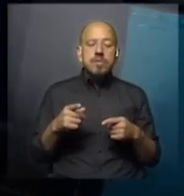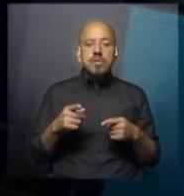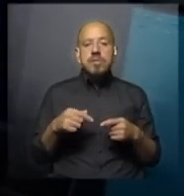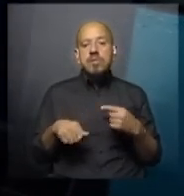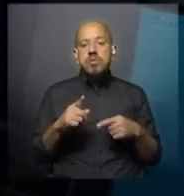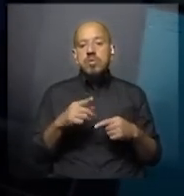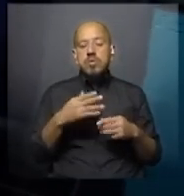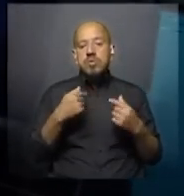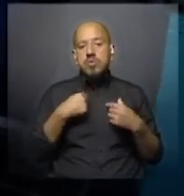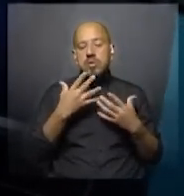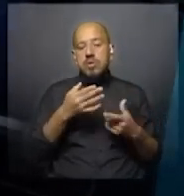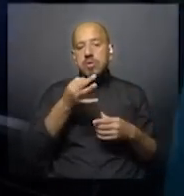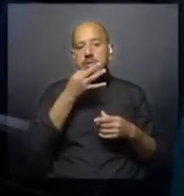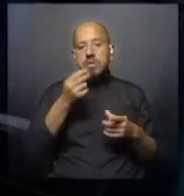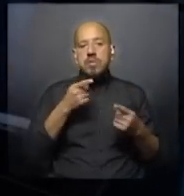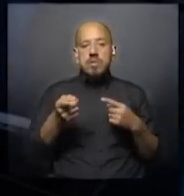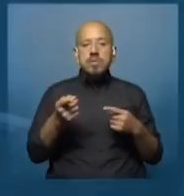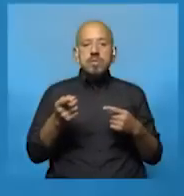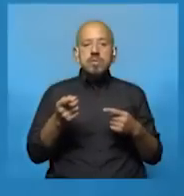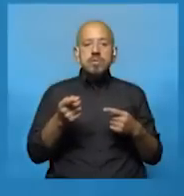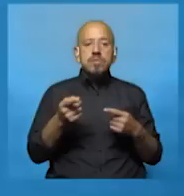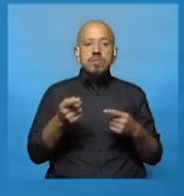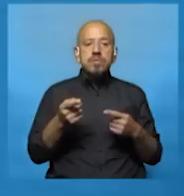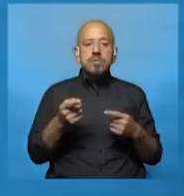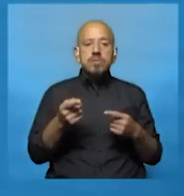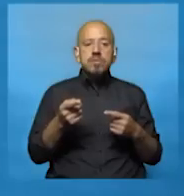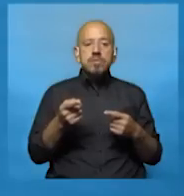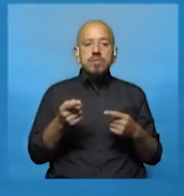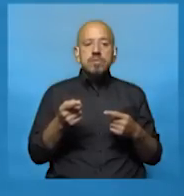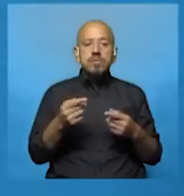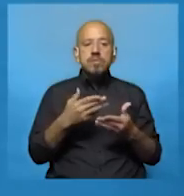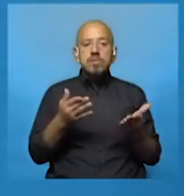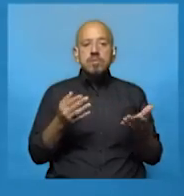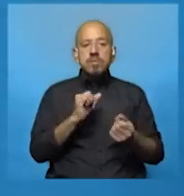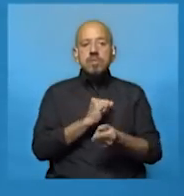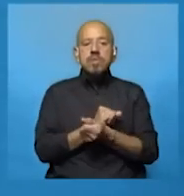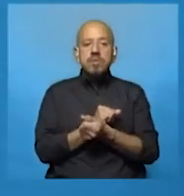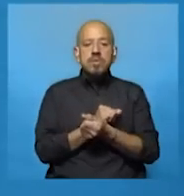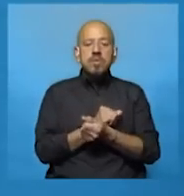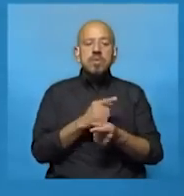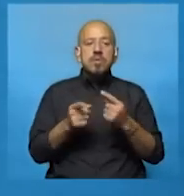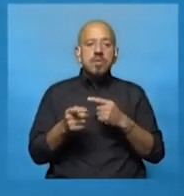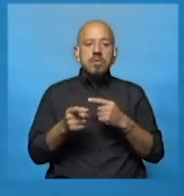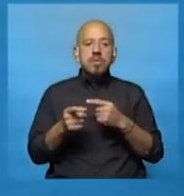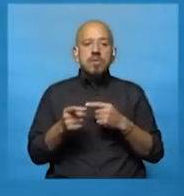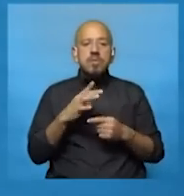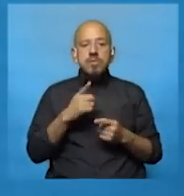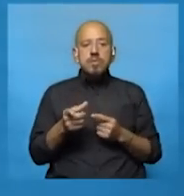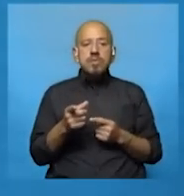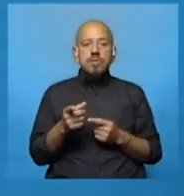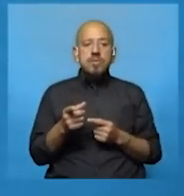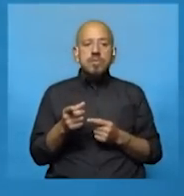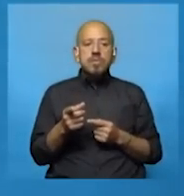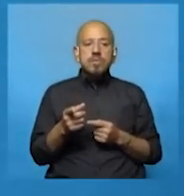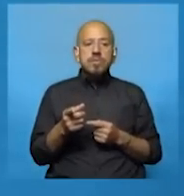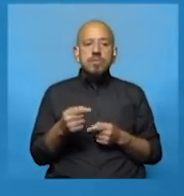lo que quiero decir es que detrás de la construcción de una figura penal y de el tiempo que tiene esa figura